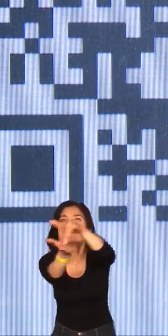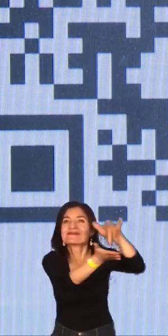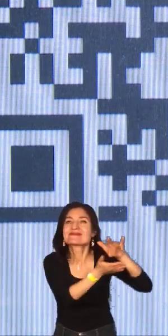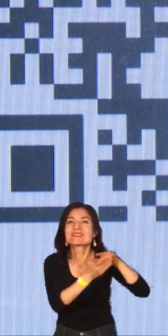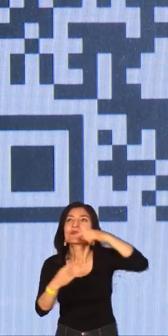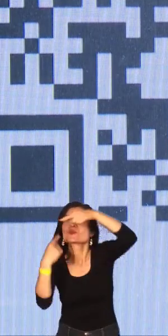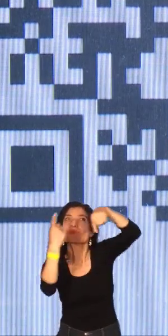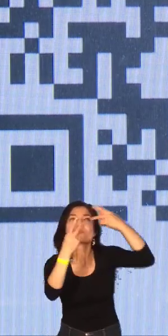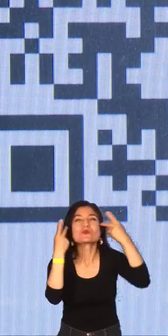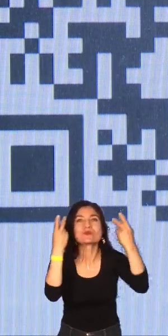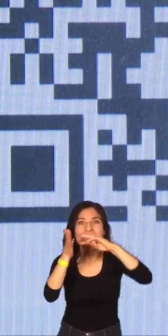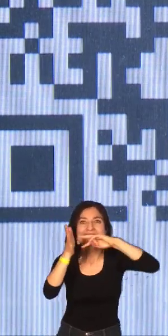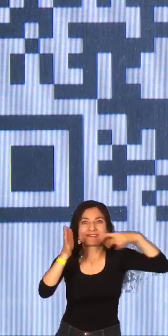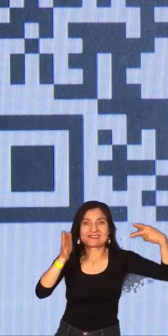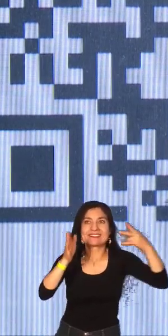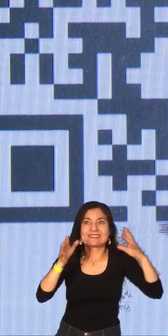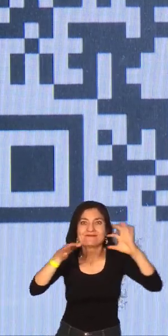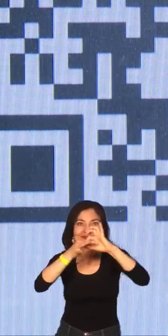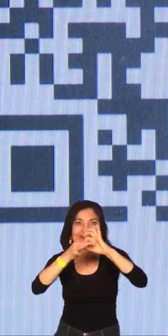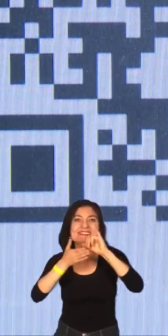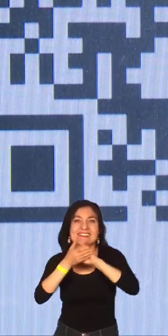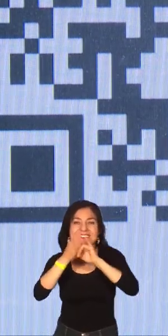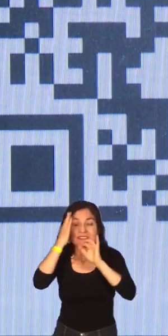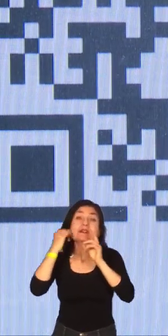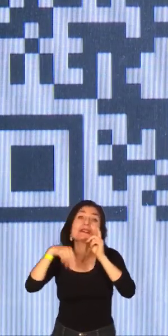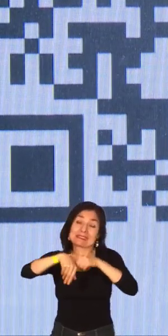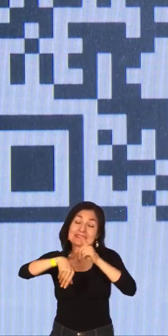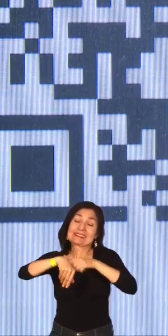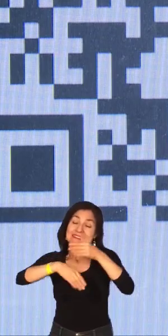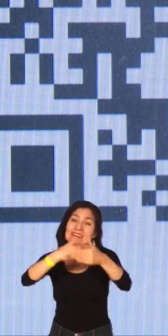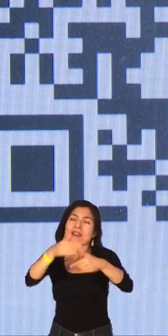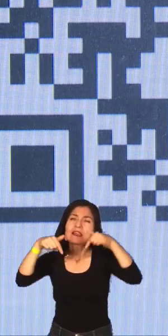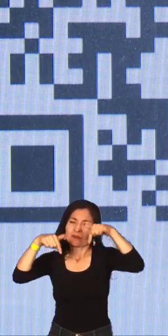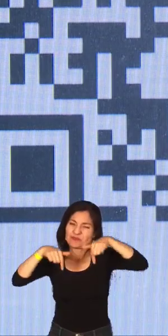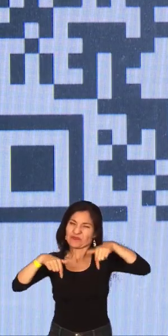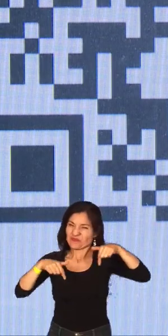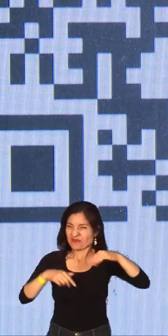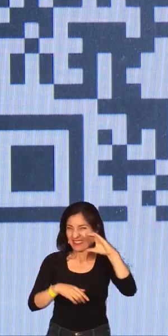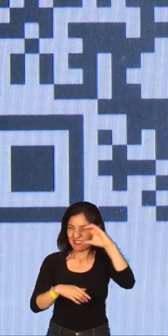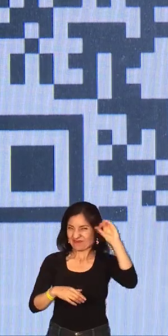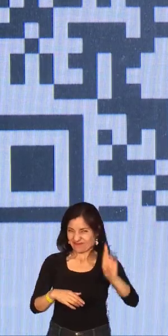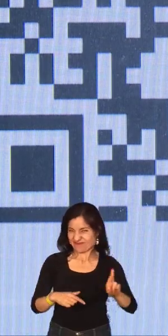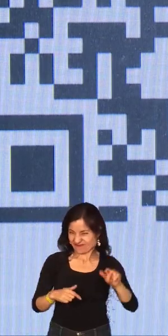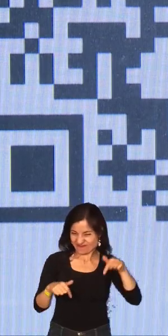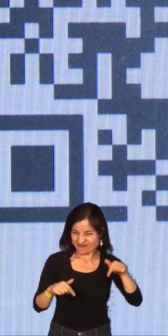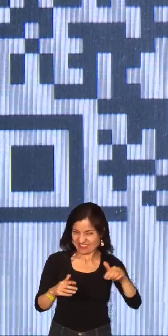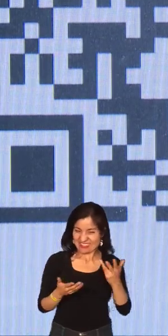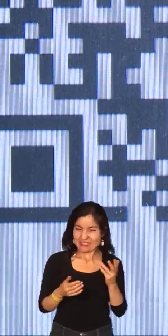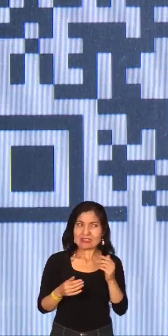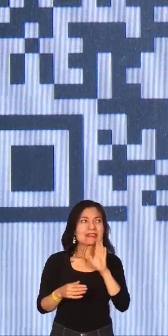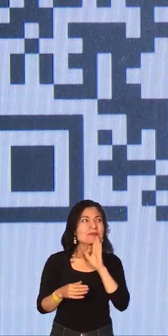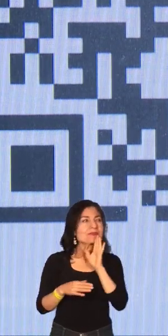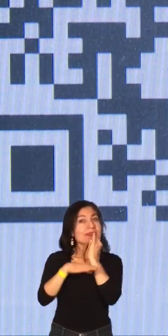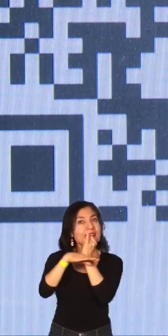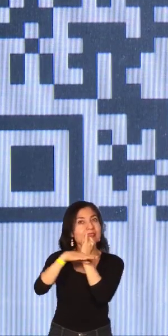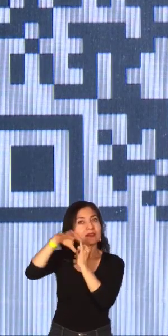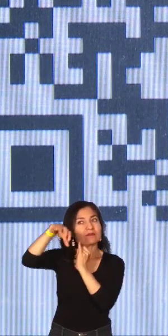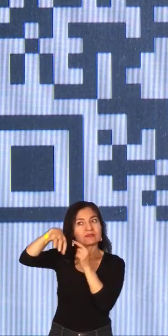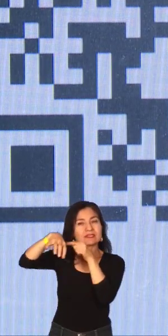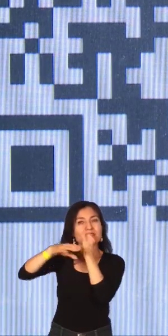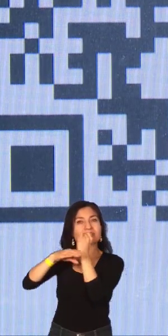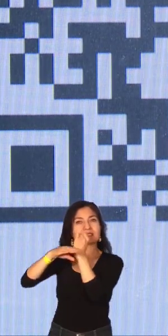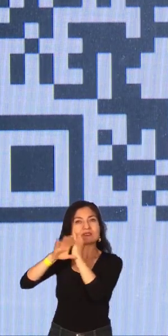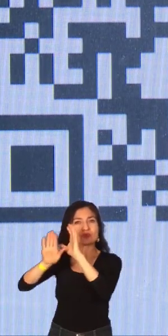en eso, pero eso toma un tiempo. Ahora, a nivel local, en nuestro caso particular, el